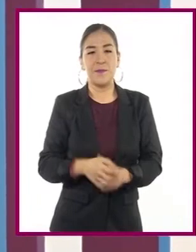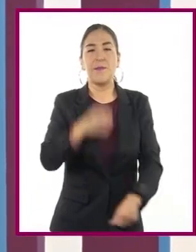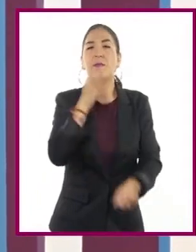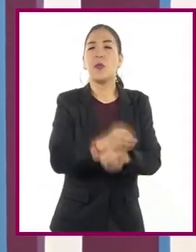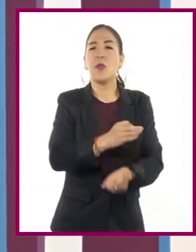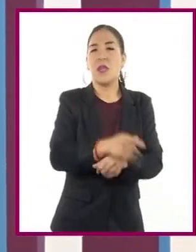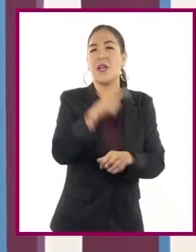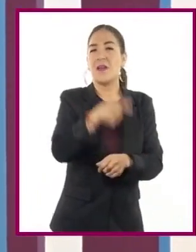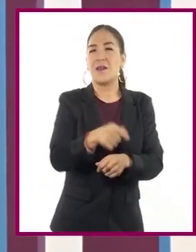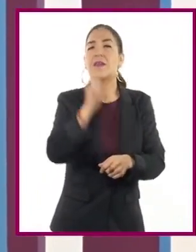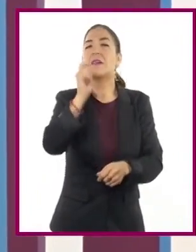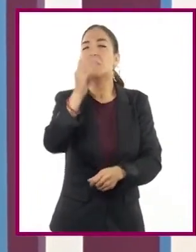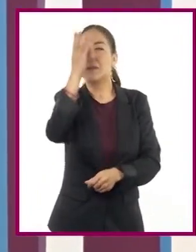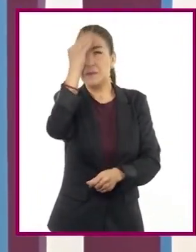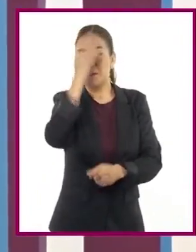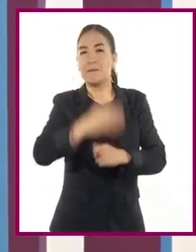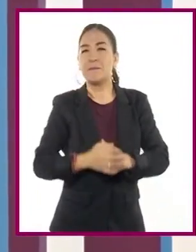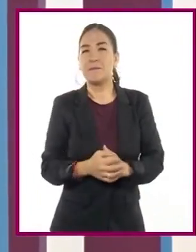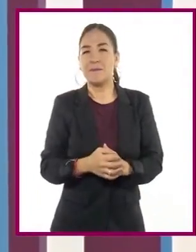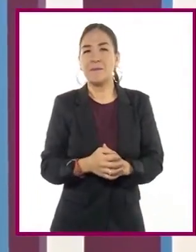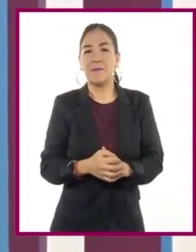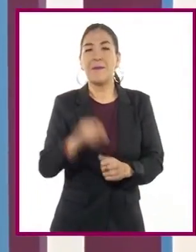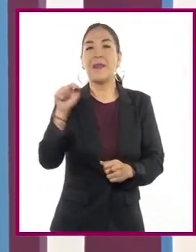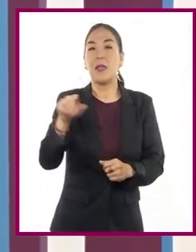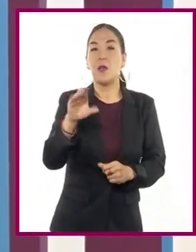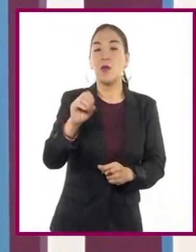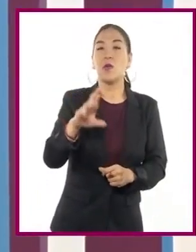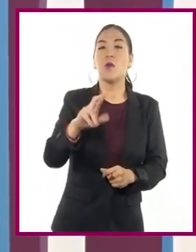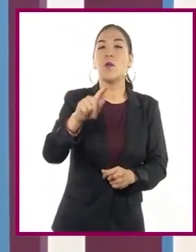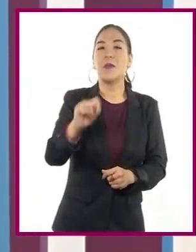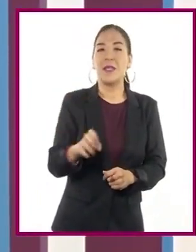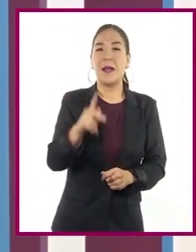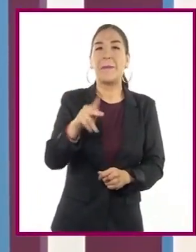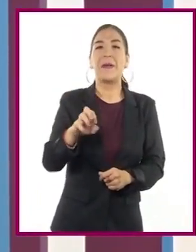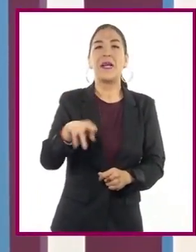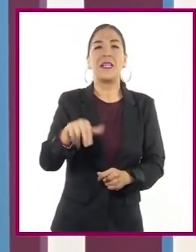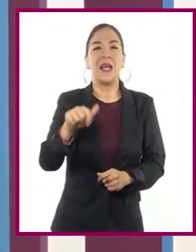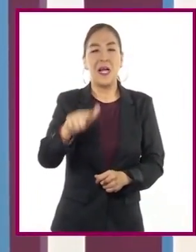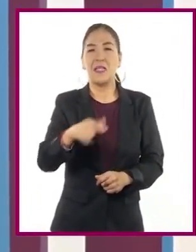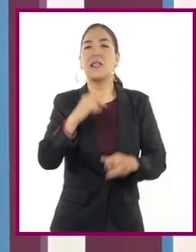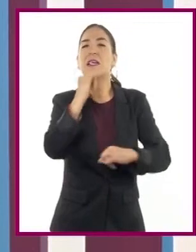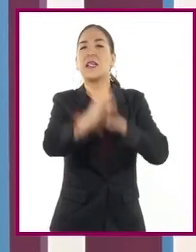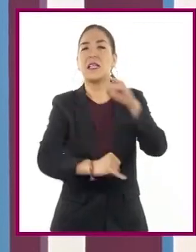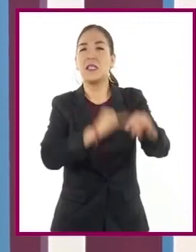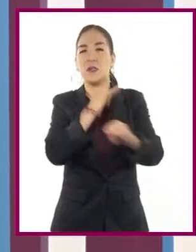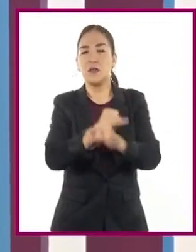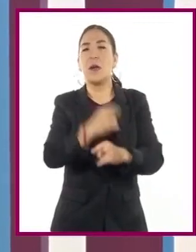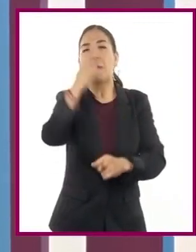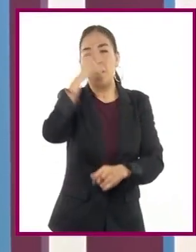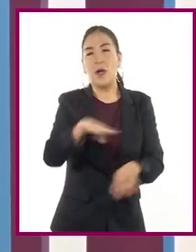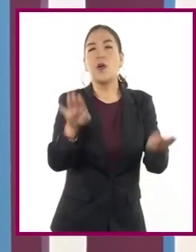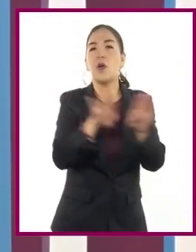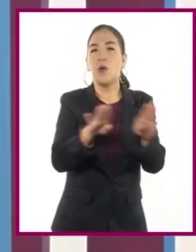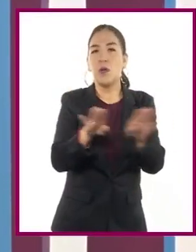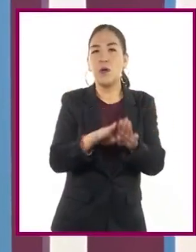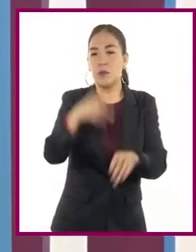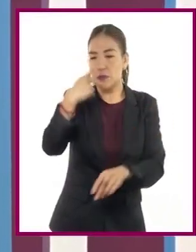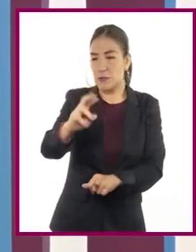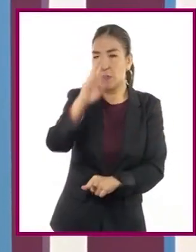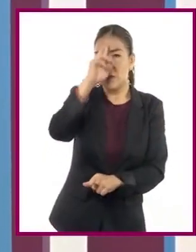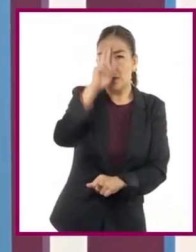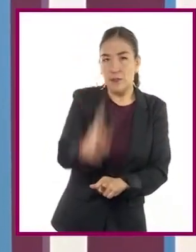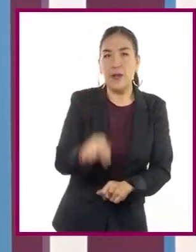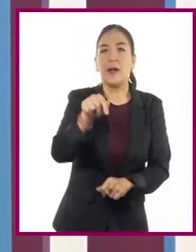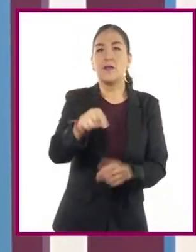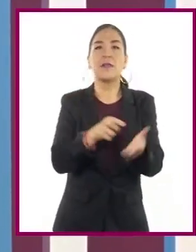Acabamos de aprender que la Corte Penal Internacional busca que se respete y cumpla la Declaración